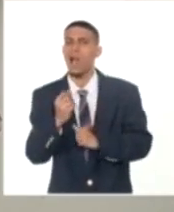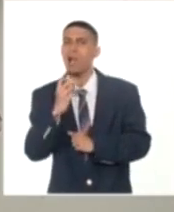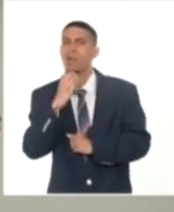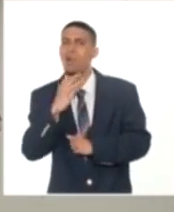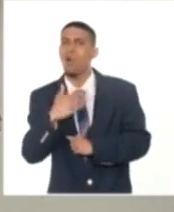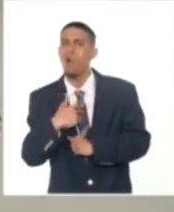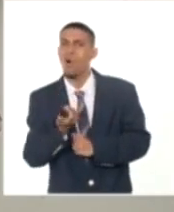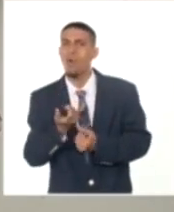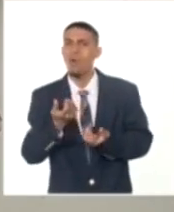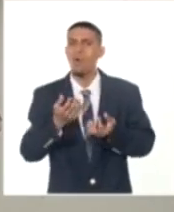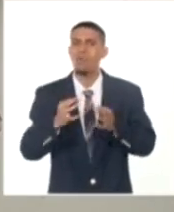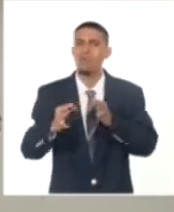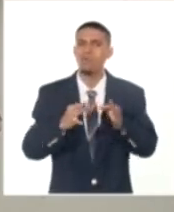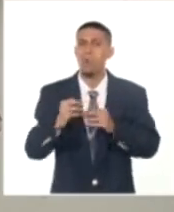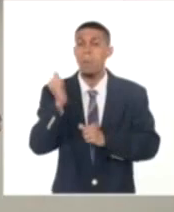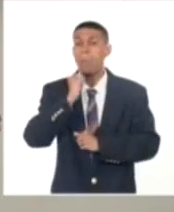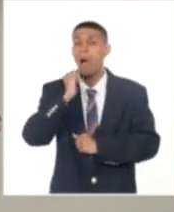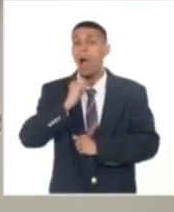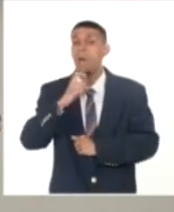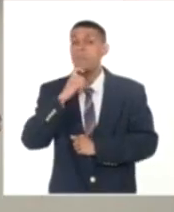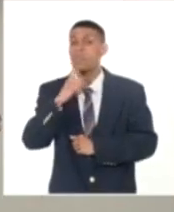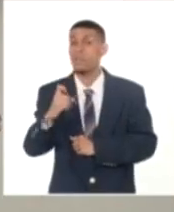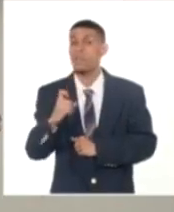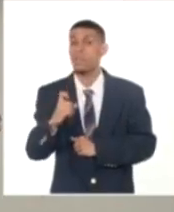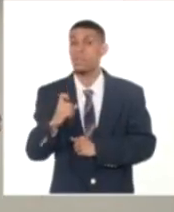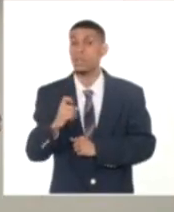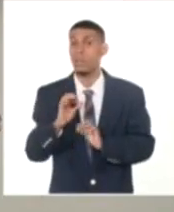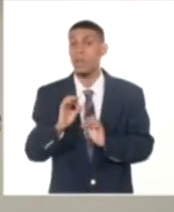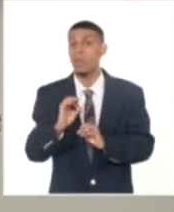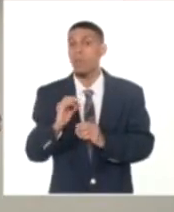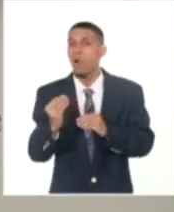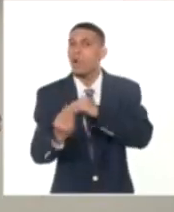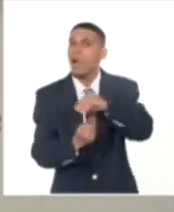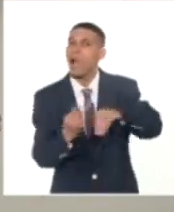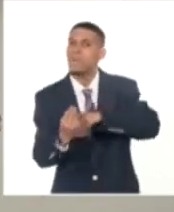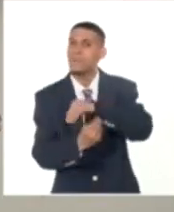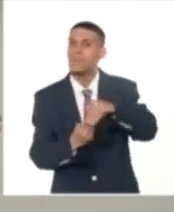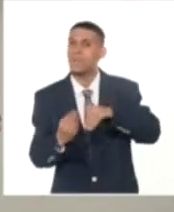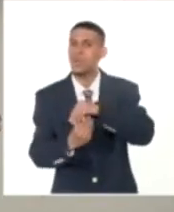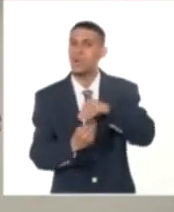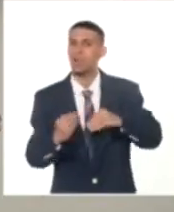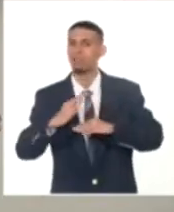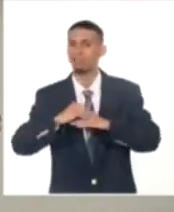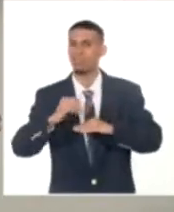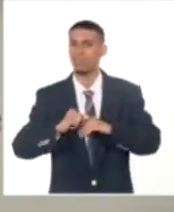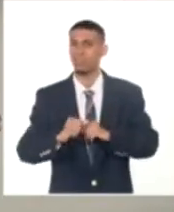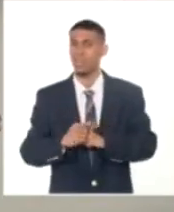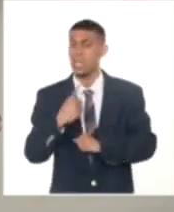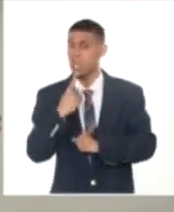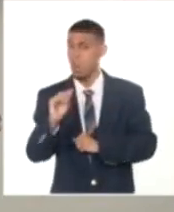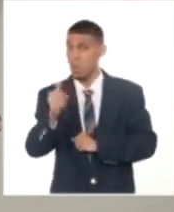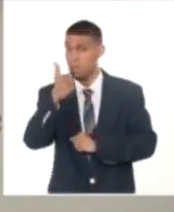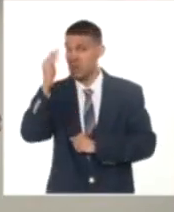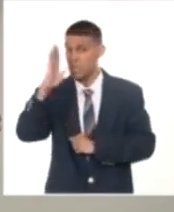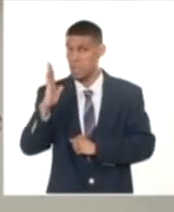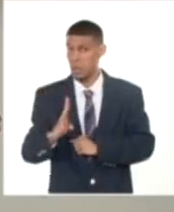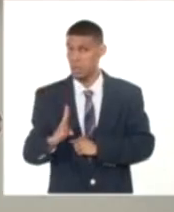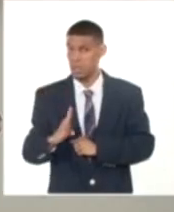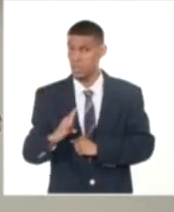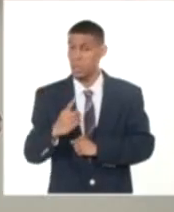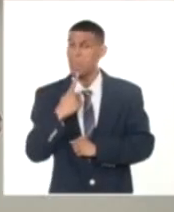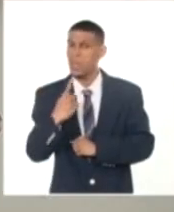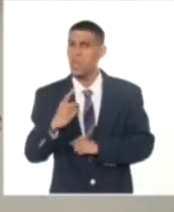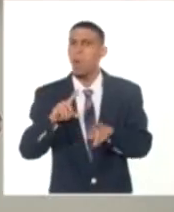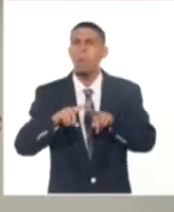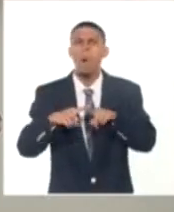por la apuesta más compleja, la desdolarización mundial. Bien lo dijo hoy Lula desde Shanghái. ¿Por qué todos